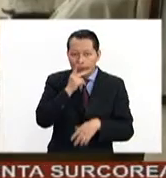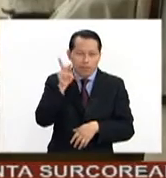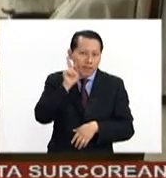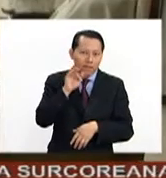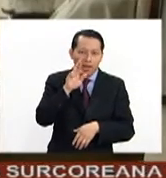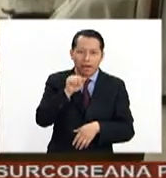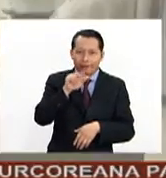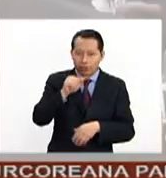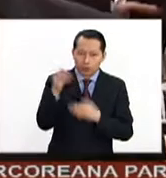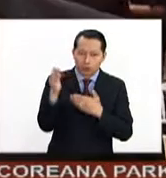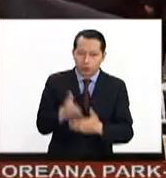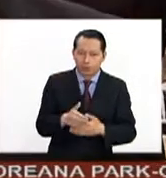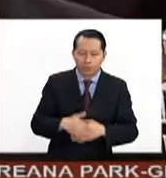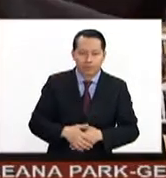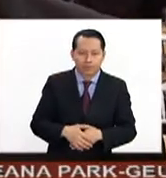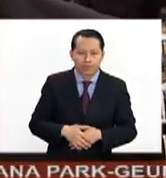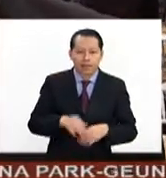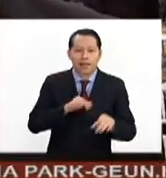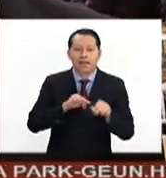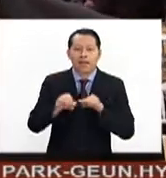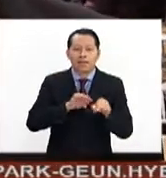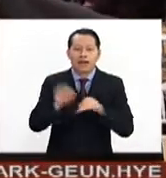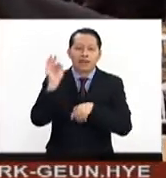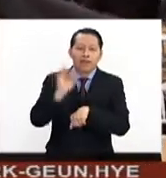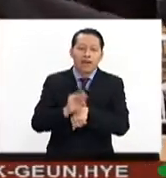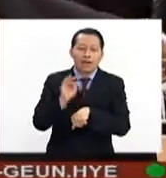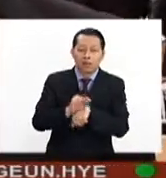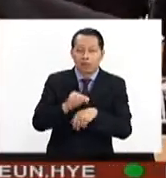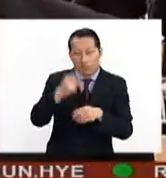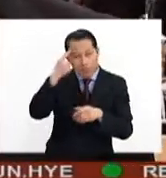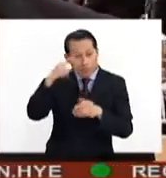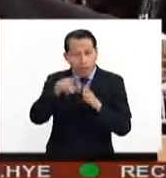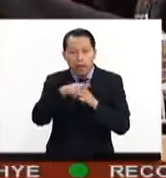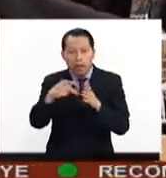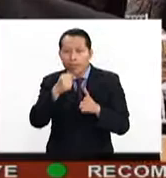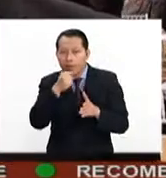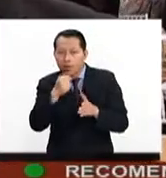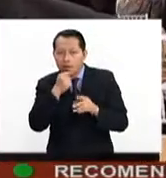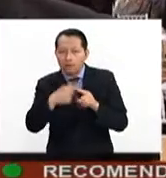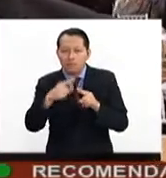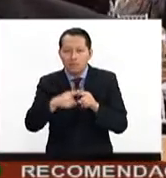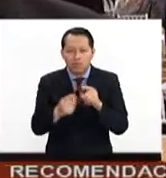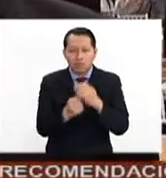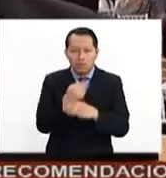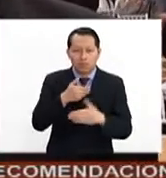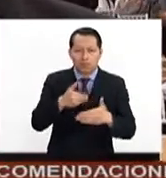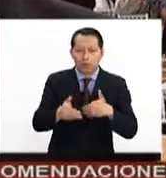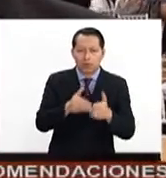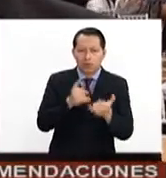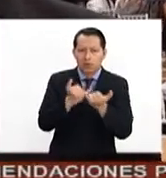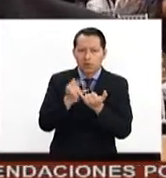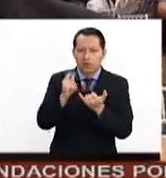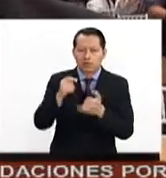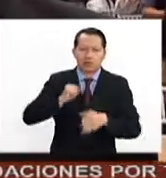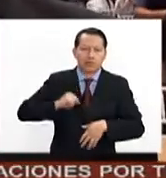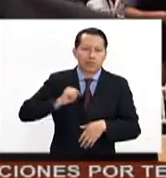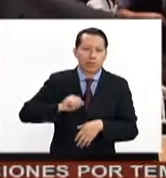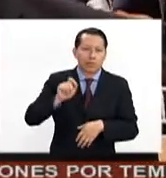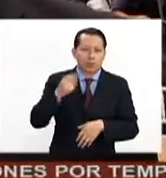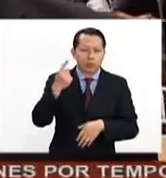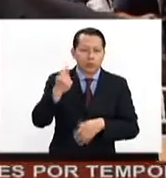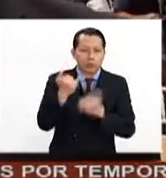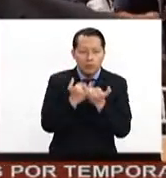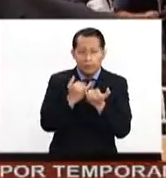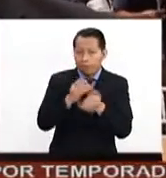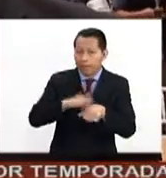a nuestro país. Trabajar en favor del periodismo, de un periodismo actualizado, de un periodismo del siglo XXI